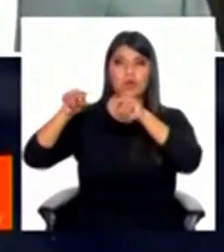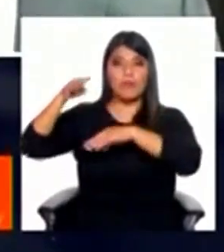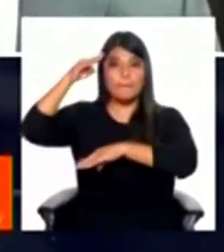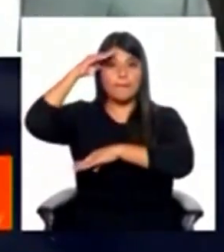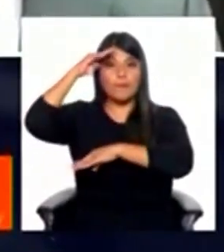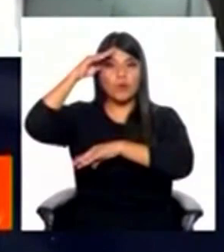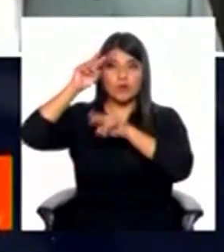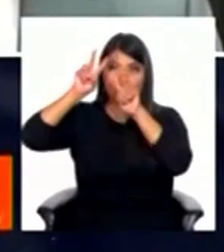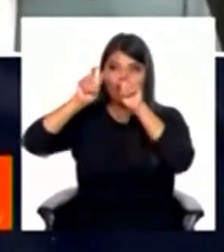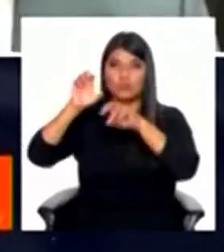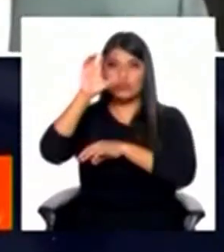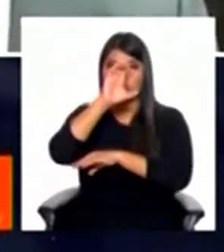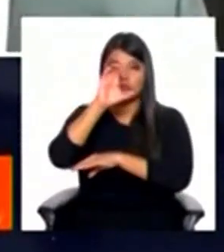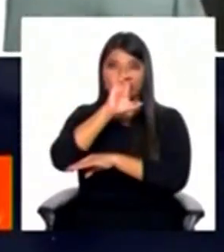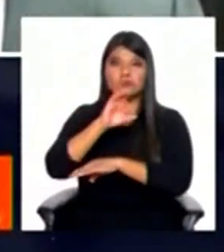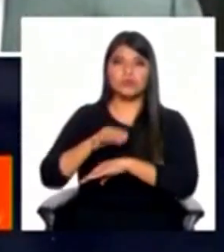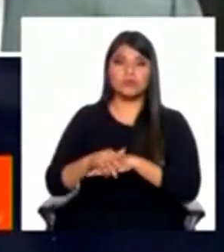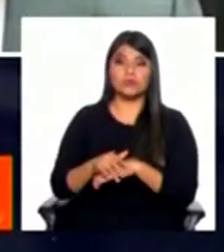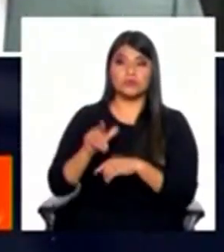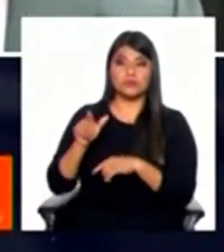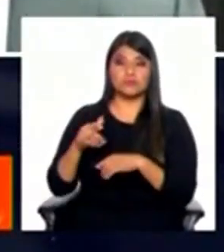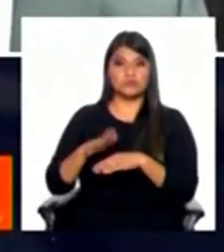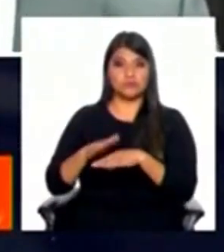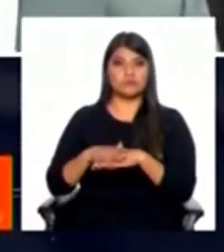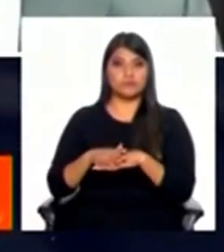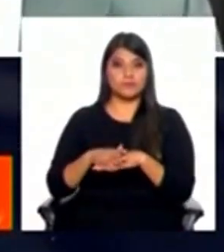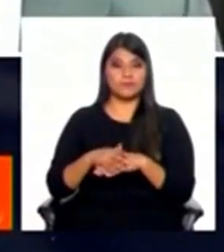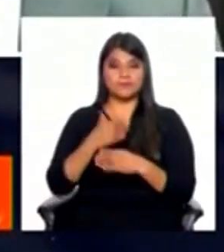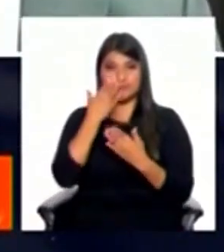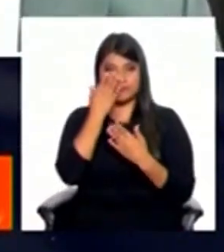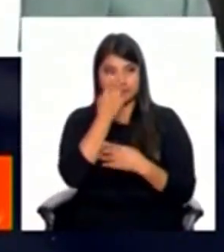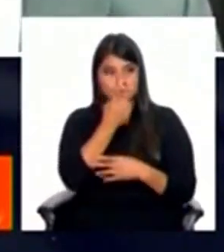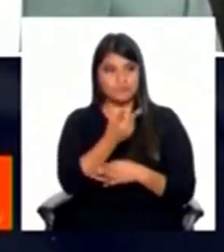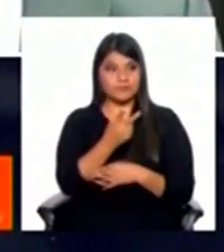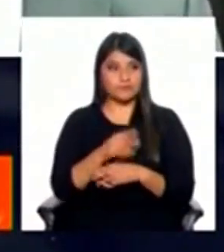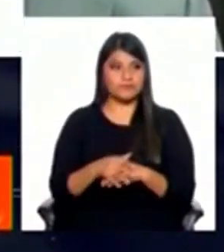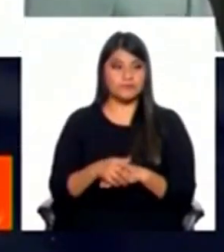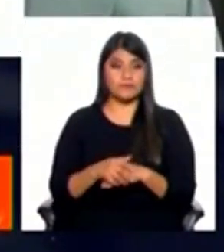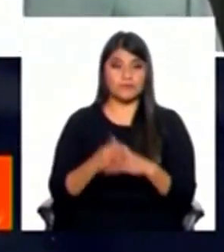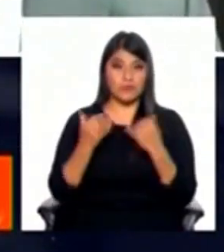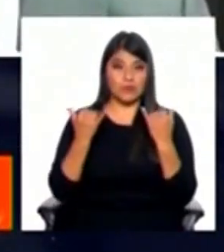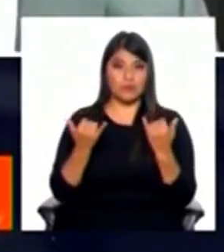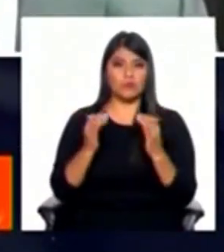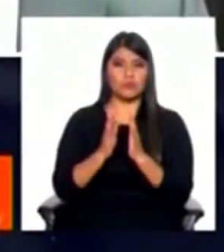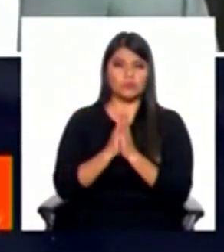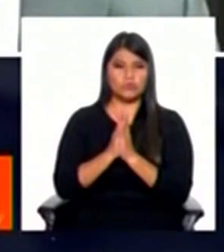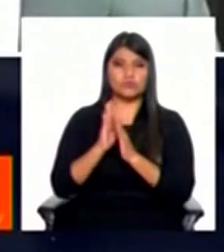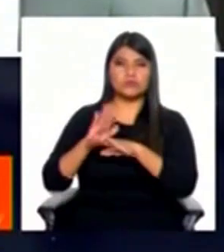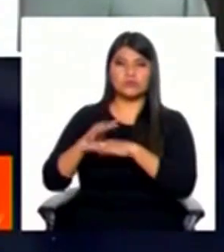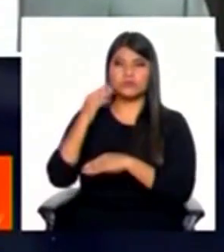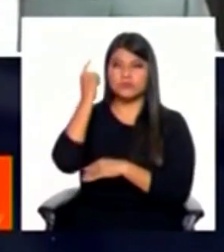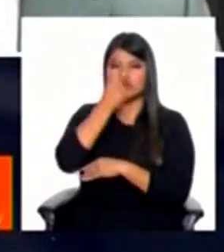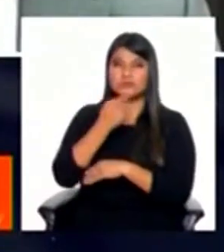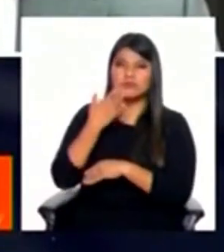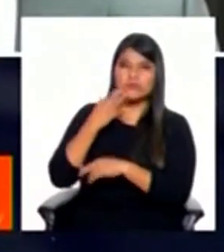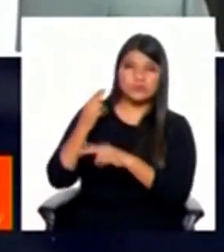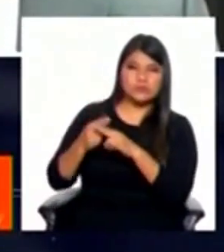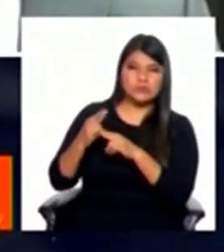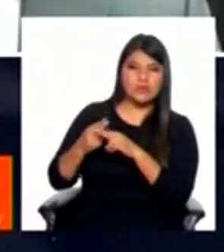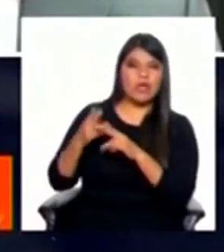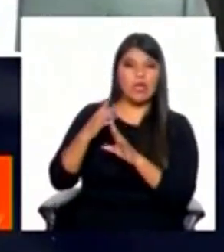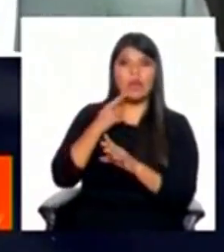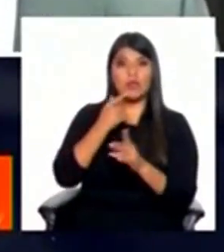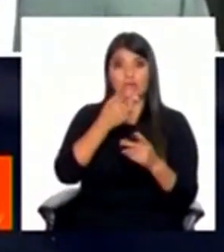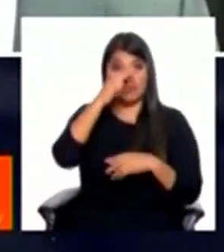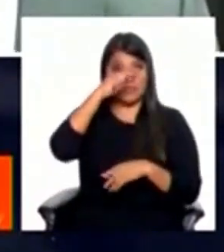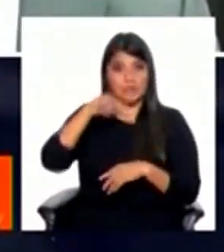esta identificación. Invocamos nuevamente a la ciudadanía que lo siga haciendo. Y lo que buscamos es apenas podamos identificar, brindarle la contención psicológica,